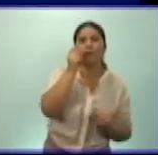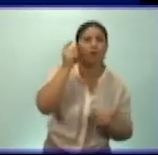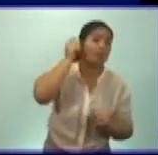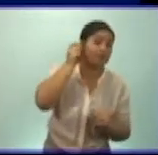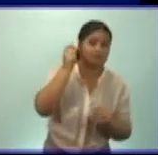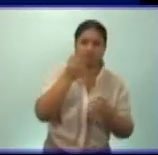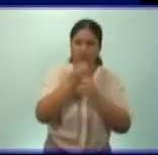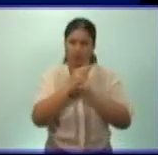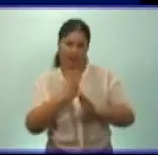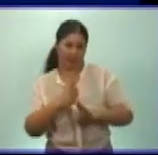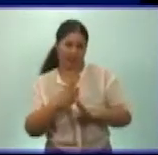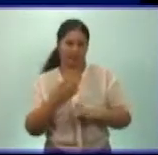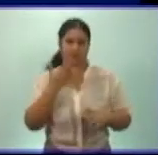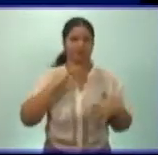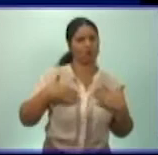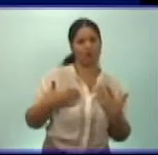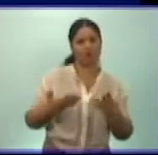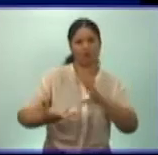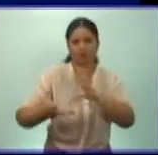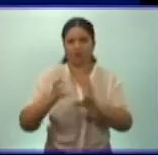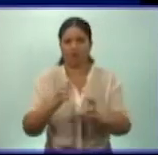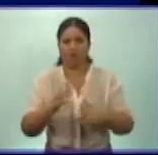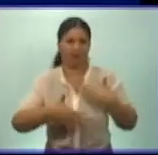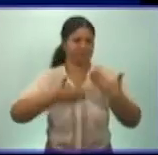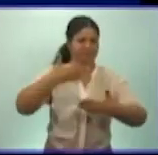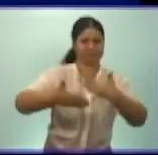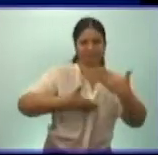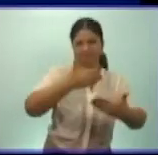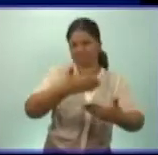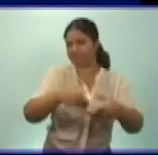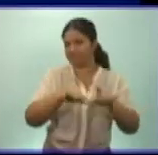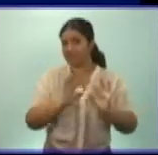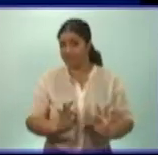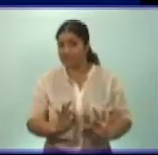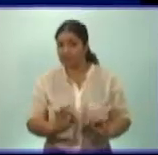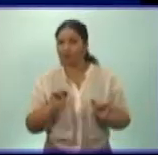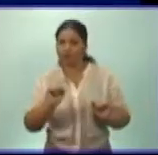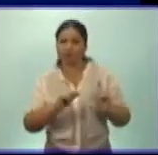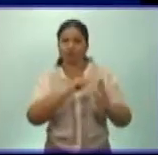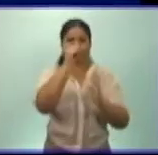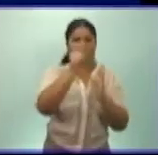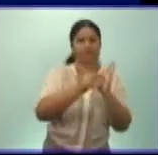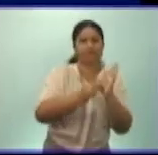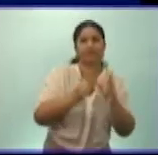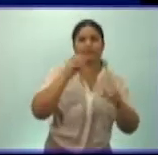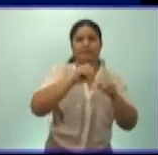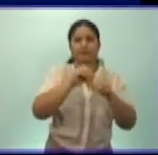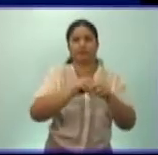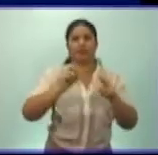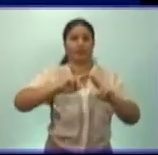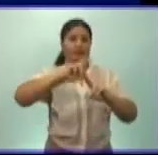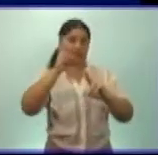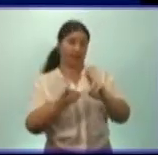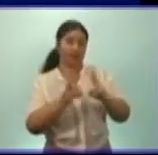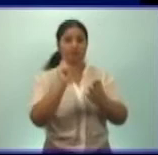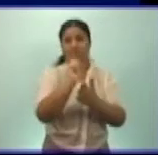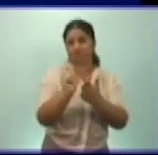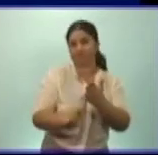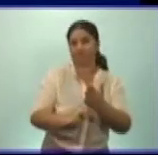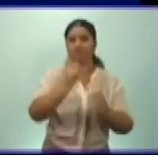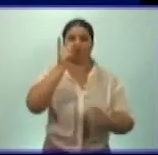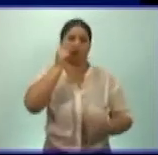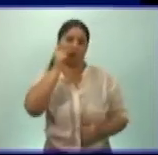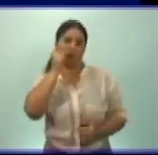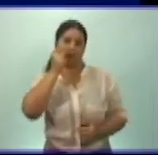afecta tanto a la obra como al ambiente, es decir, a la escritura de la obra, como al ambiente y